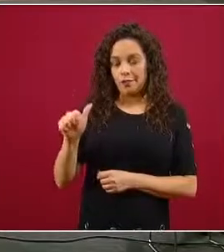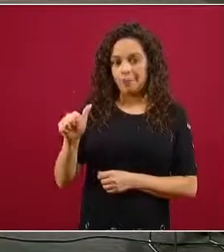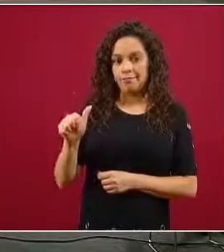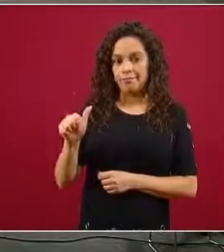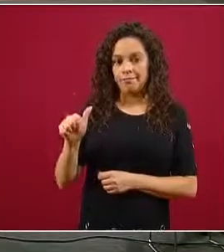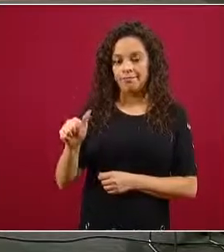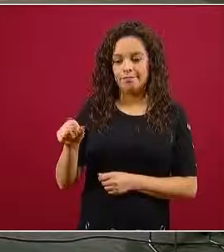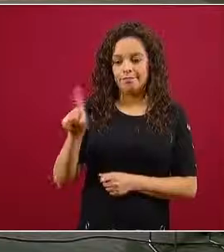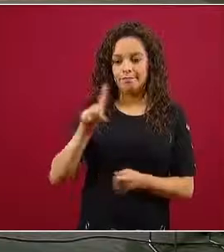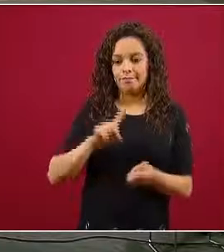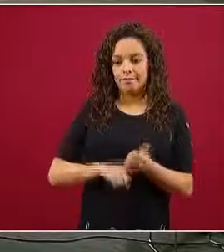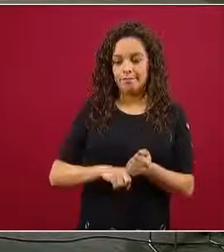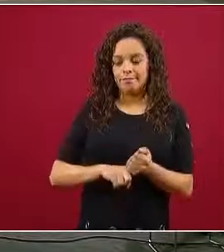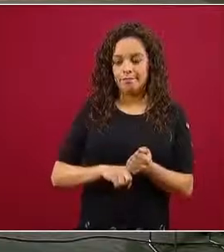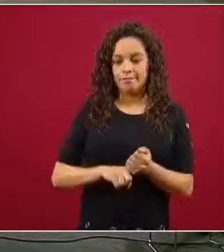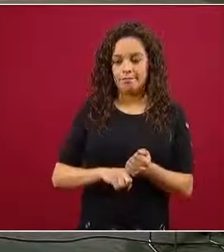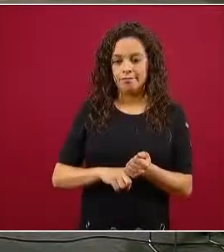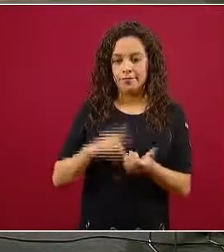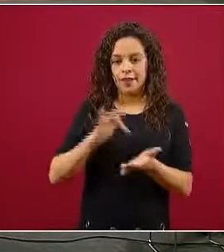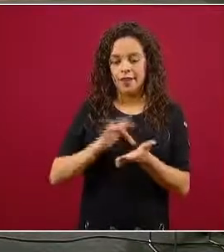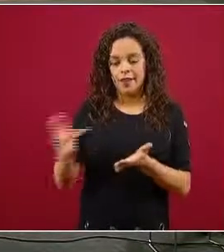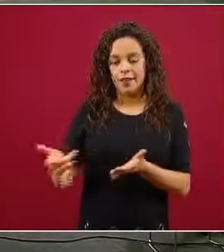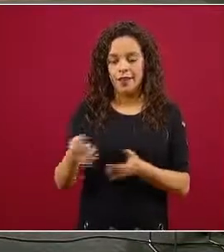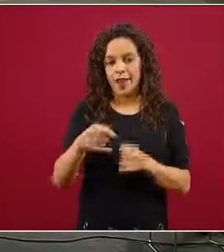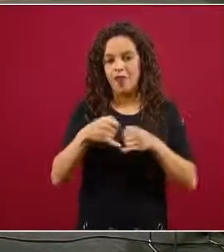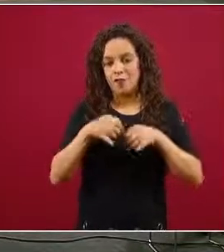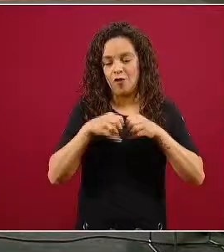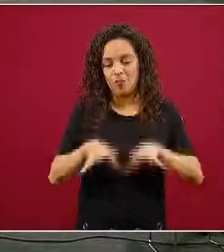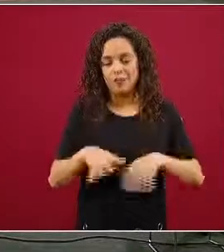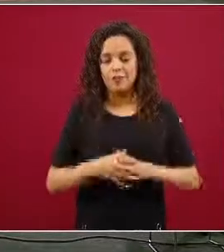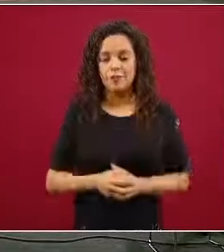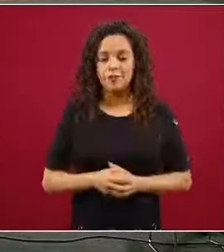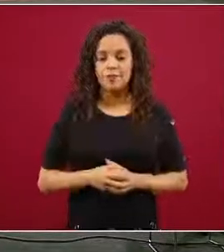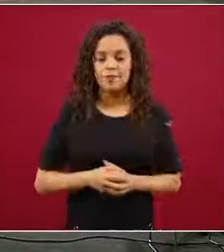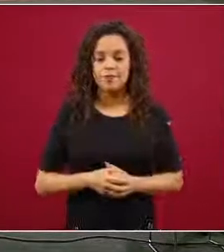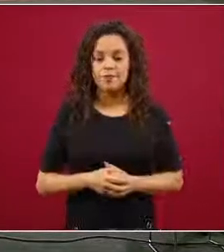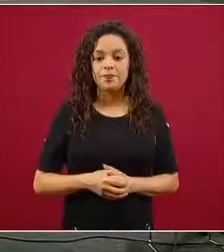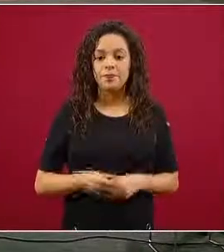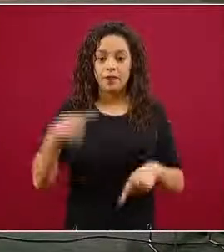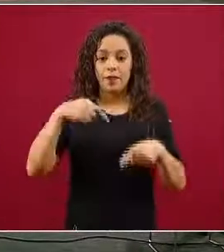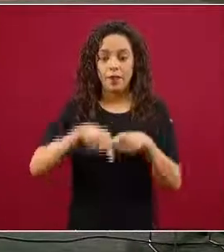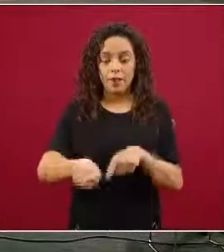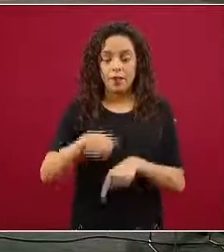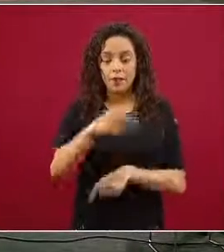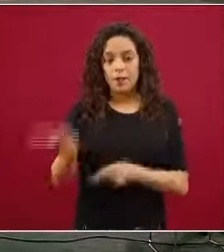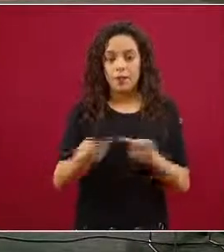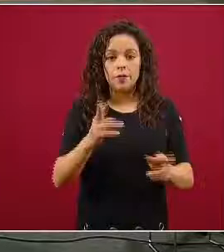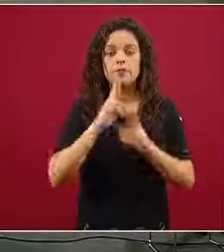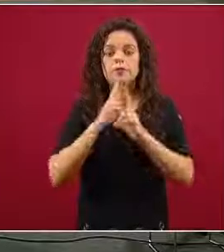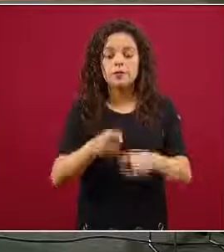Salud Reproductiva. Vamos a empezar por acá con Fernanda Mendoza, de Glucosa Atómica, Daniela Pastrana, que quedó pendiente ayer, y